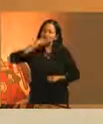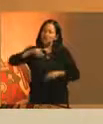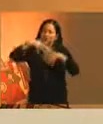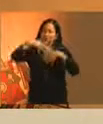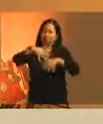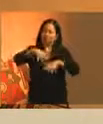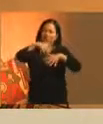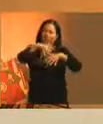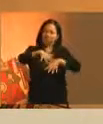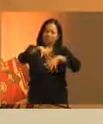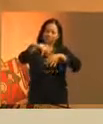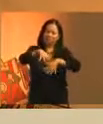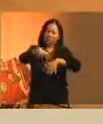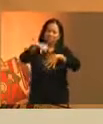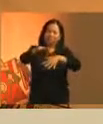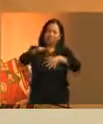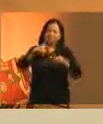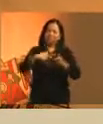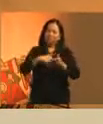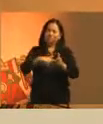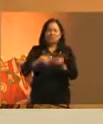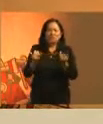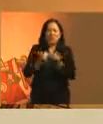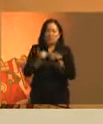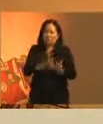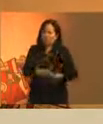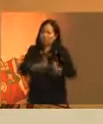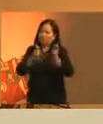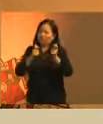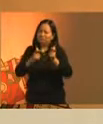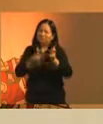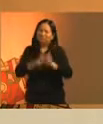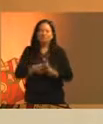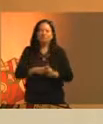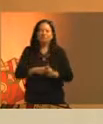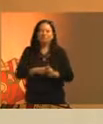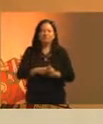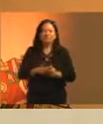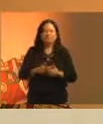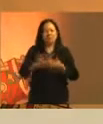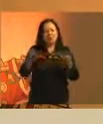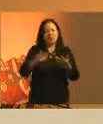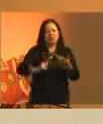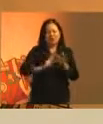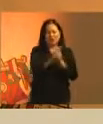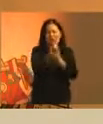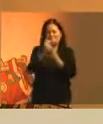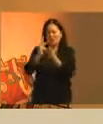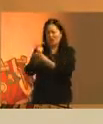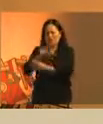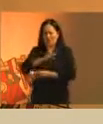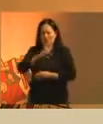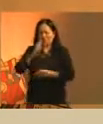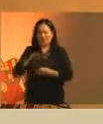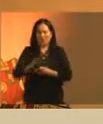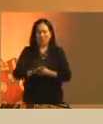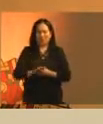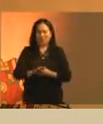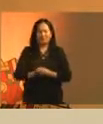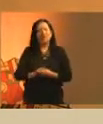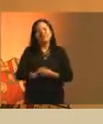y llevan sus 30 30 es igual que a niños de pecho ya flores de cempasúchil en el panteón de coeneo